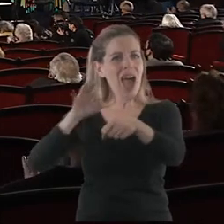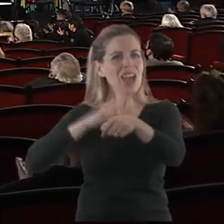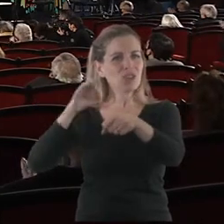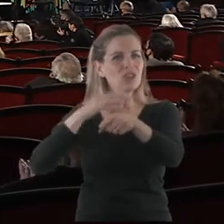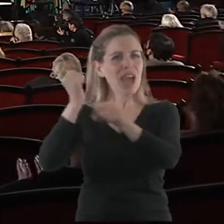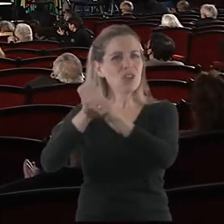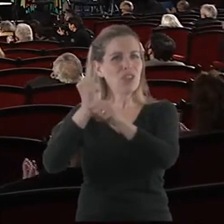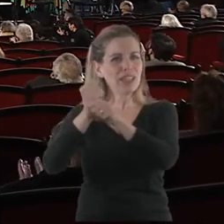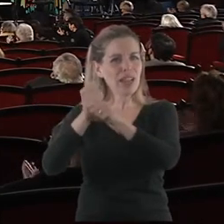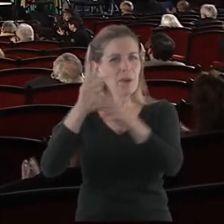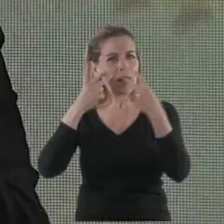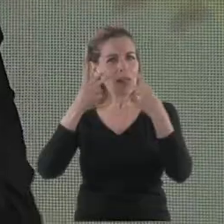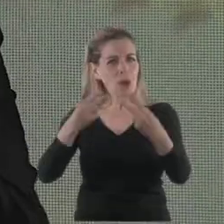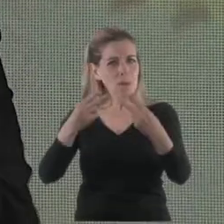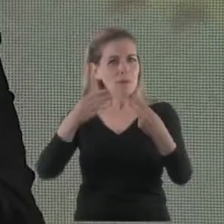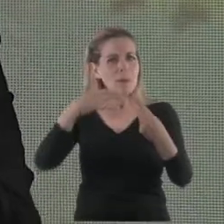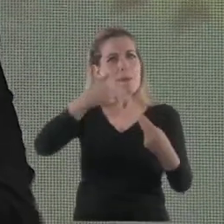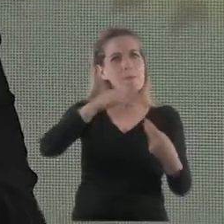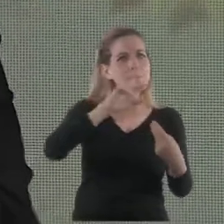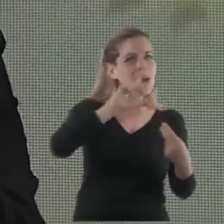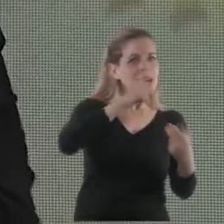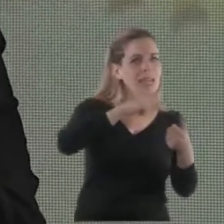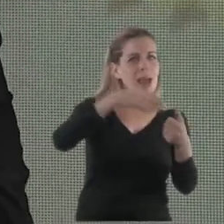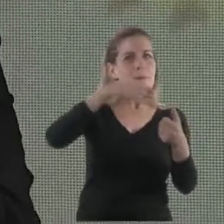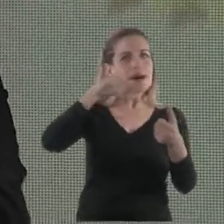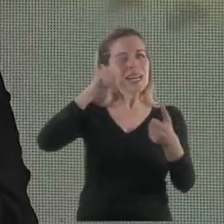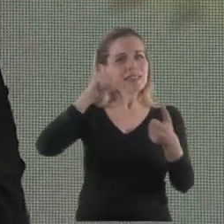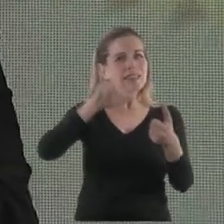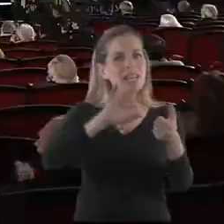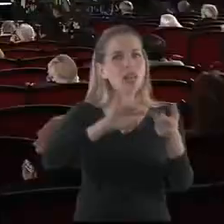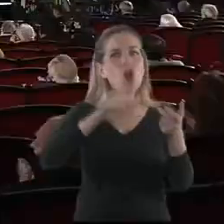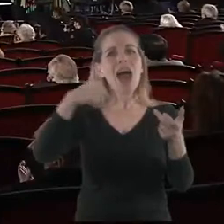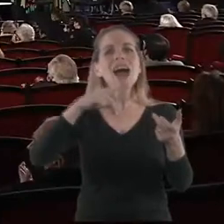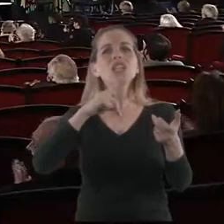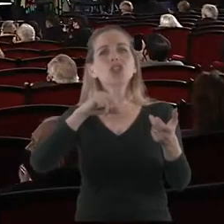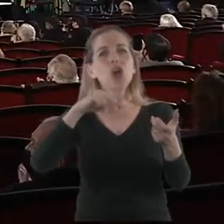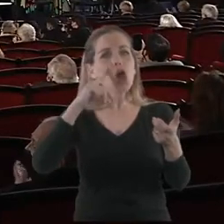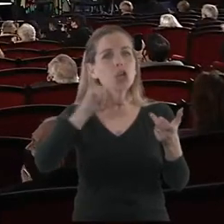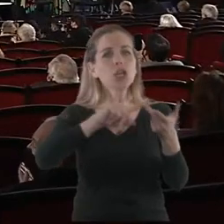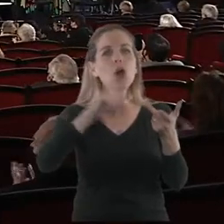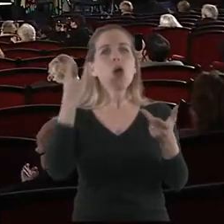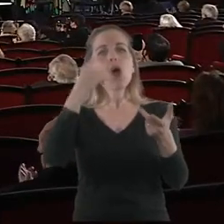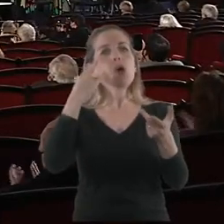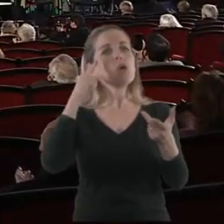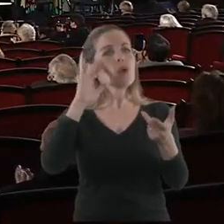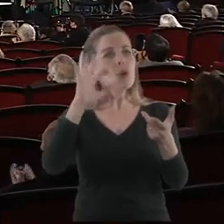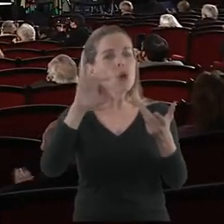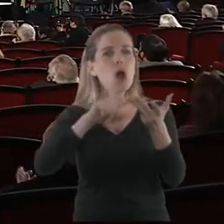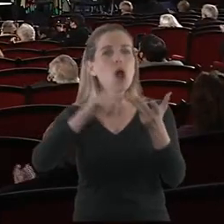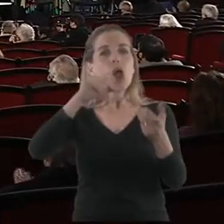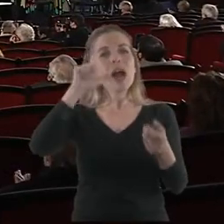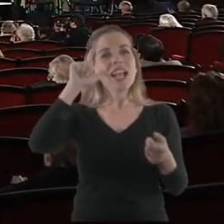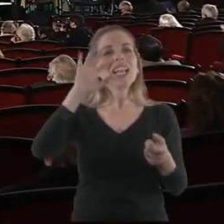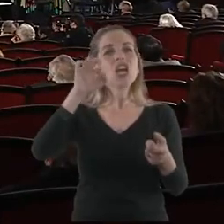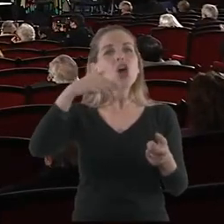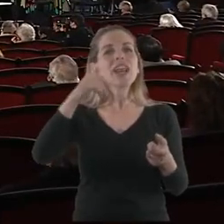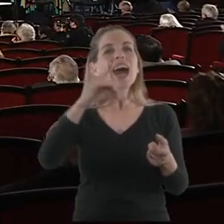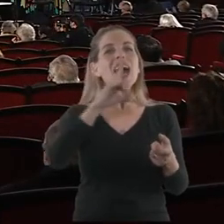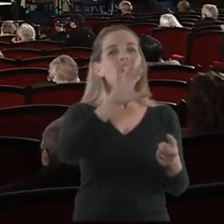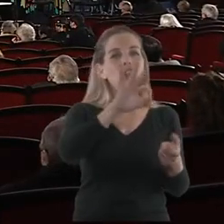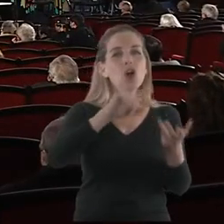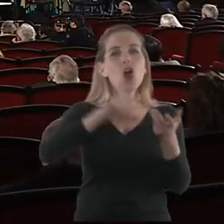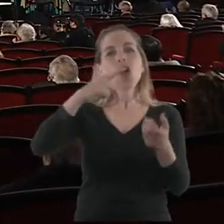Cona Barceló, María Rodríguez, Antonio Benedicto Delgado, Hugo Coronel, Leonardo